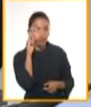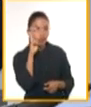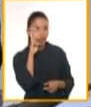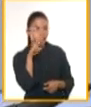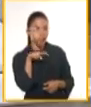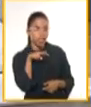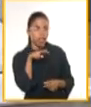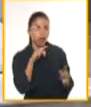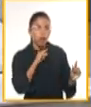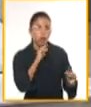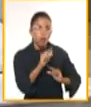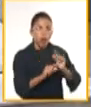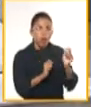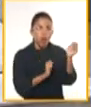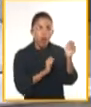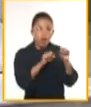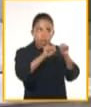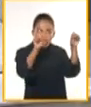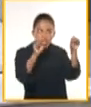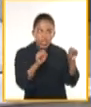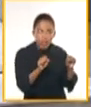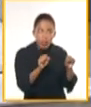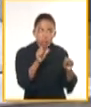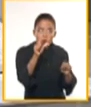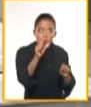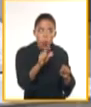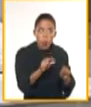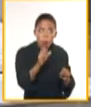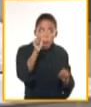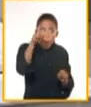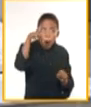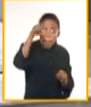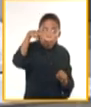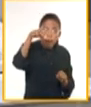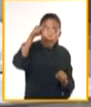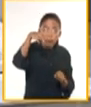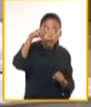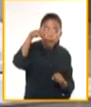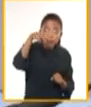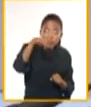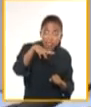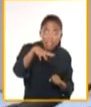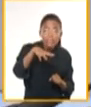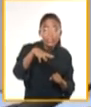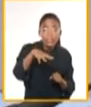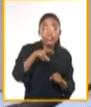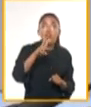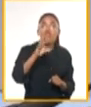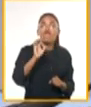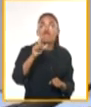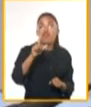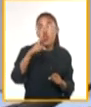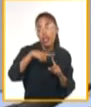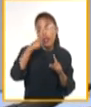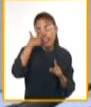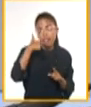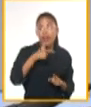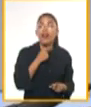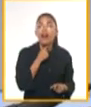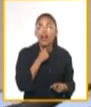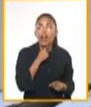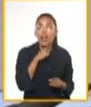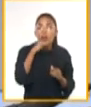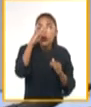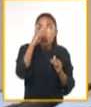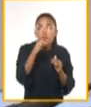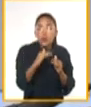se va cayendo. Sí, primero un bajón de voltaje, ¿no? Hay un bajón de voltaje. ¿Qué pasa? Es justamente, la falla se limpia muy rápidamente,